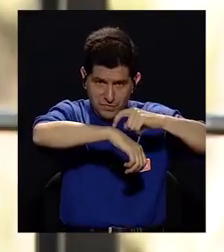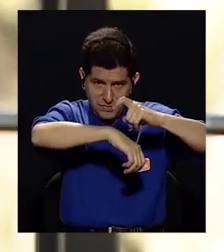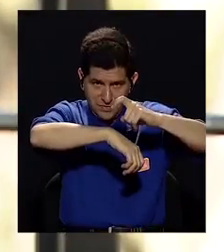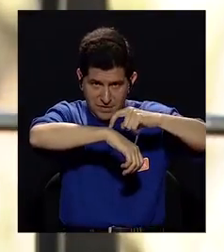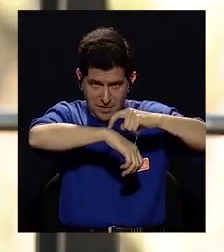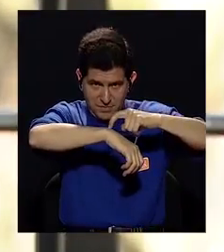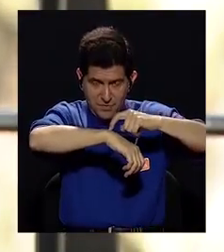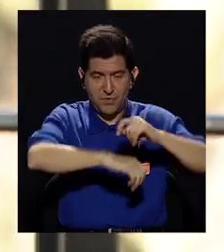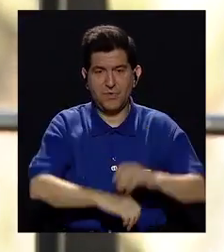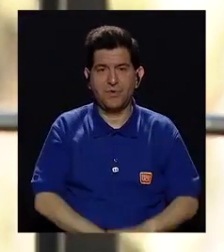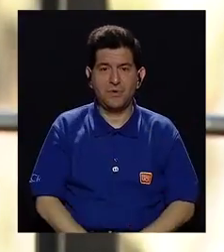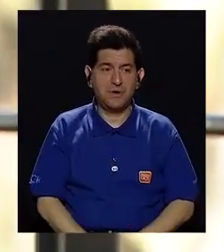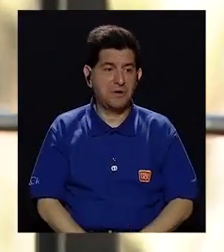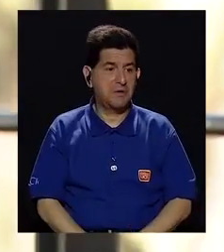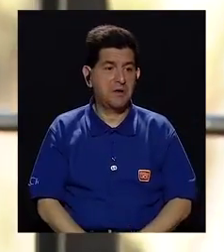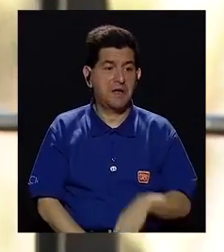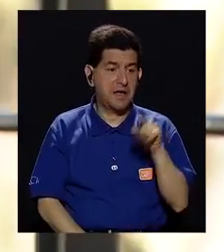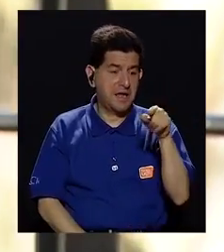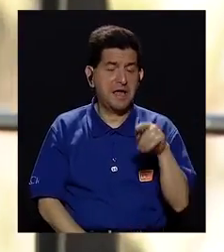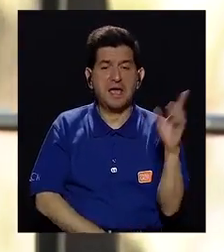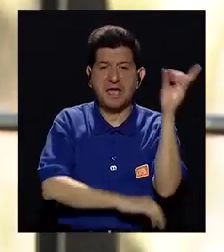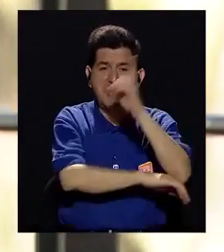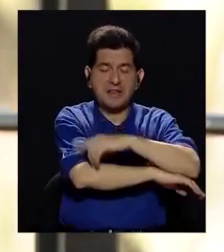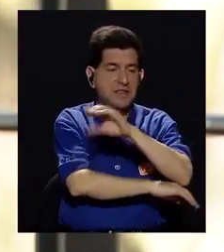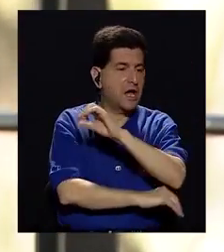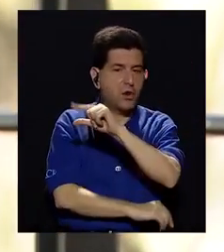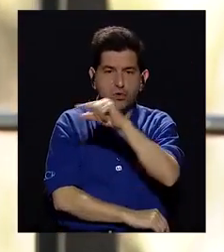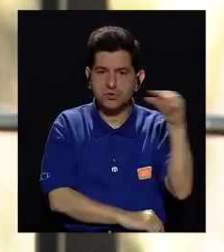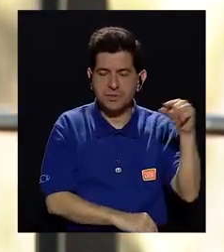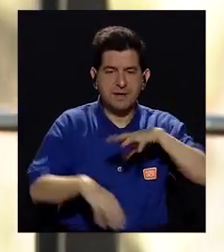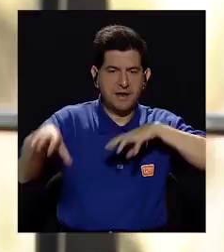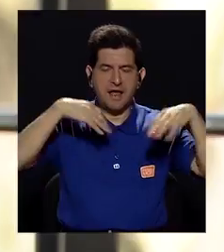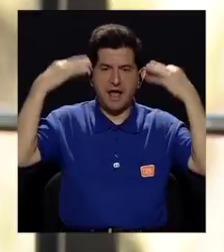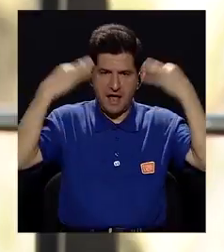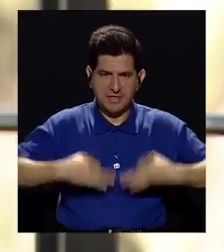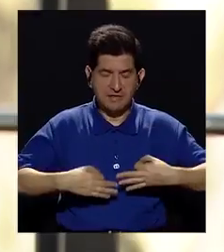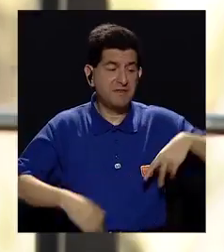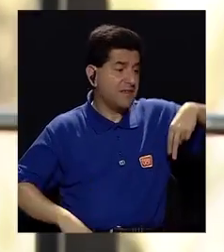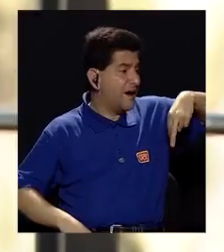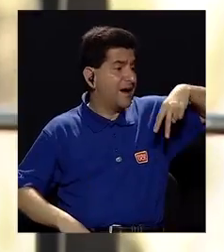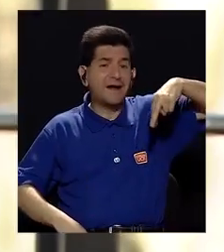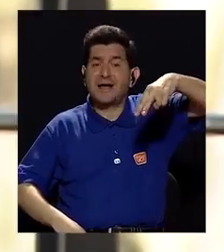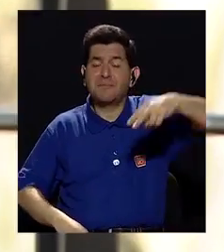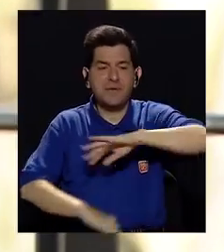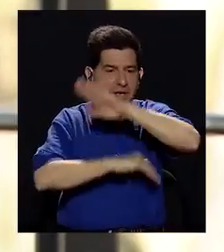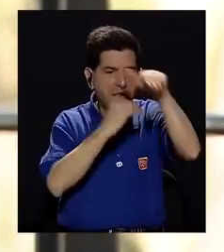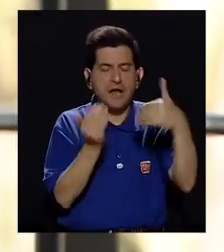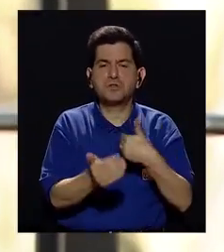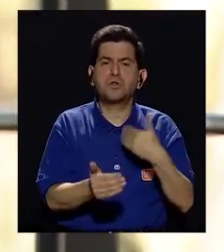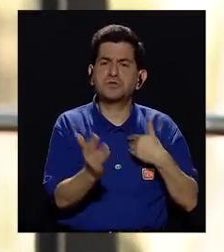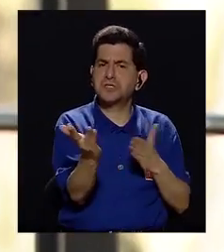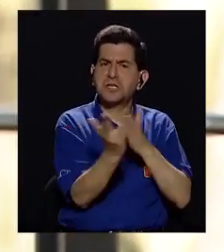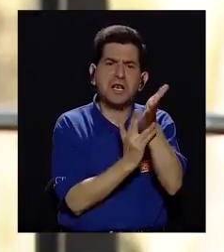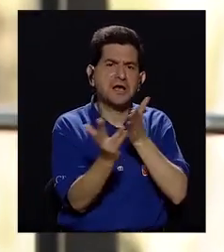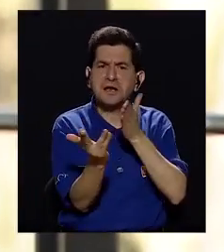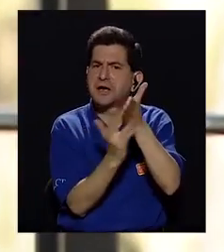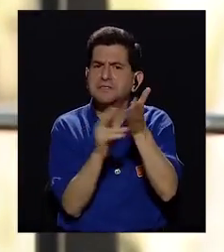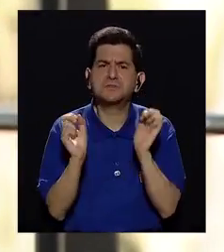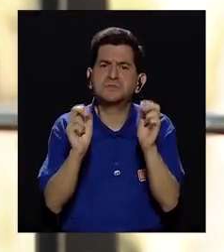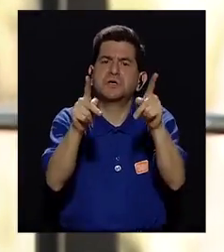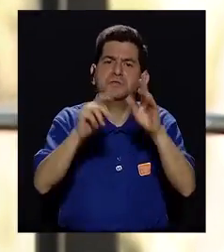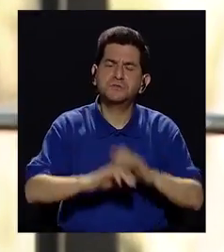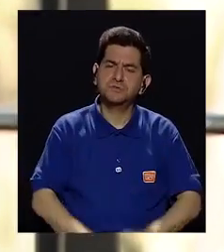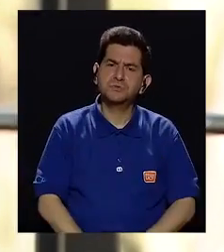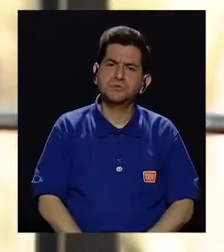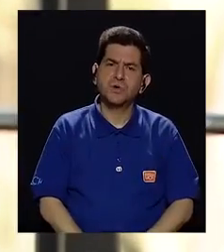espacio del día o de la semana para hacer ejercicio. Tan siquiera salir a caminar, que todos lo tenemos accesible, salir a